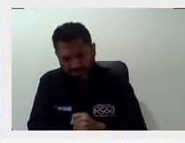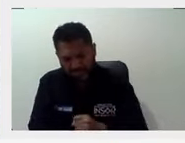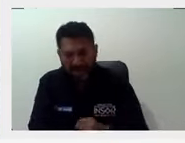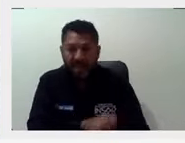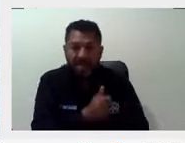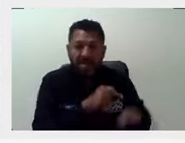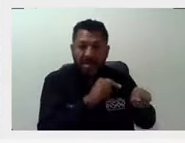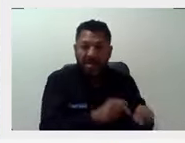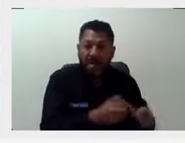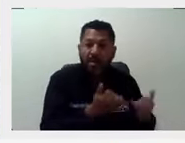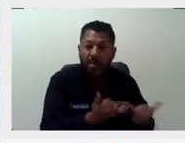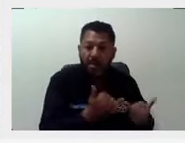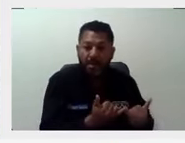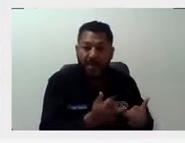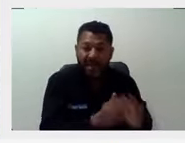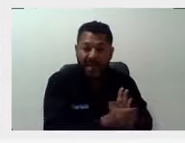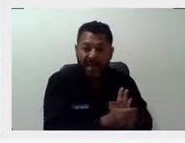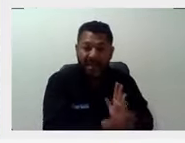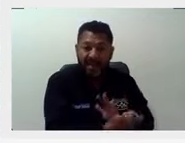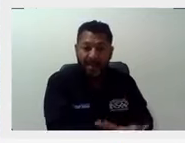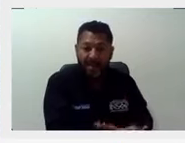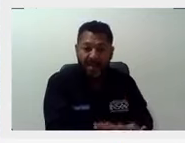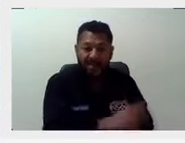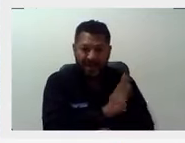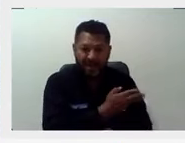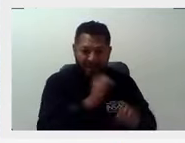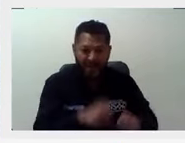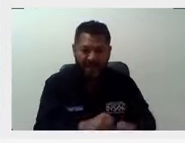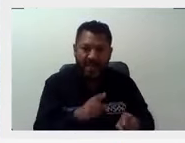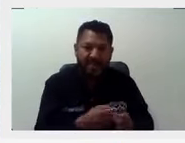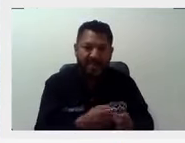esas habilidades se van a potenciar. Ese sería como se llama.